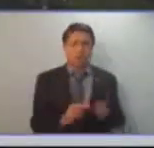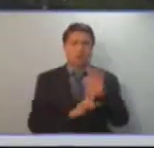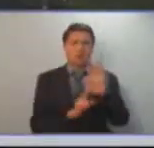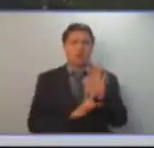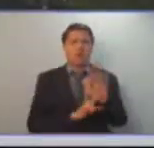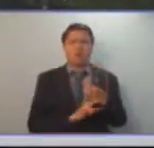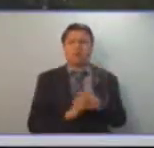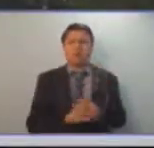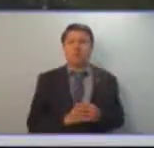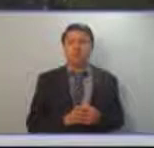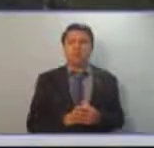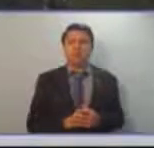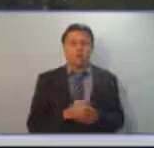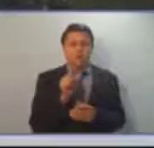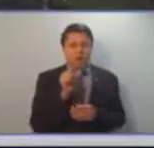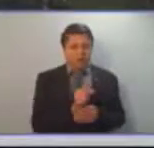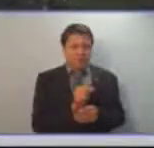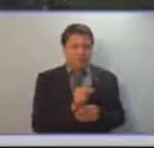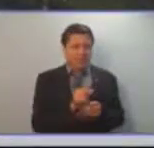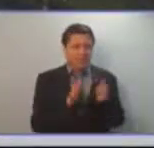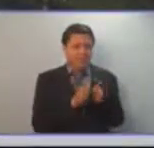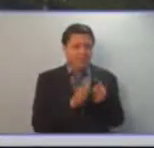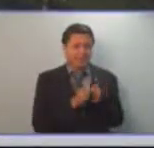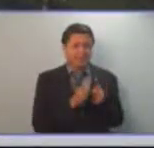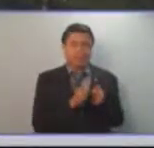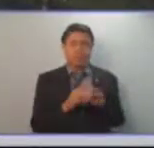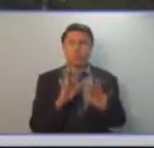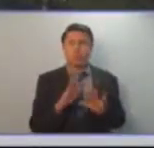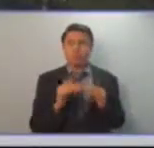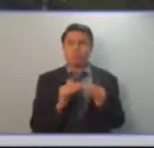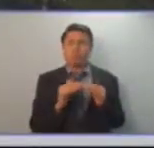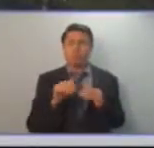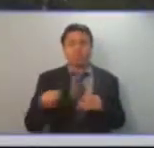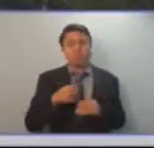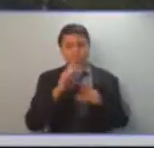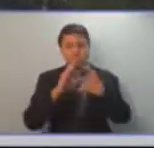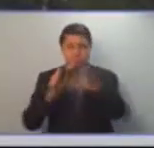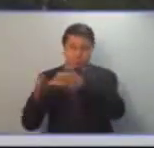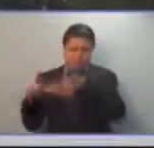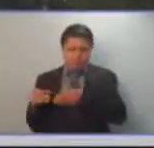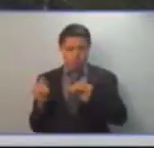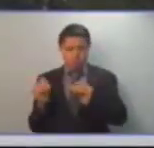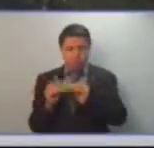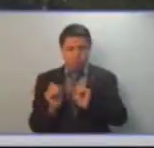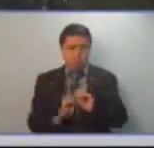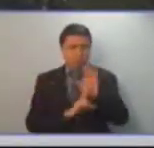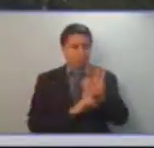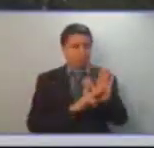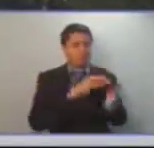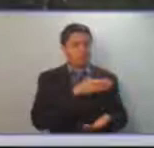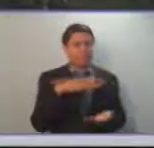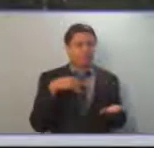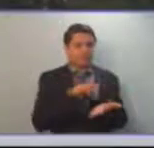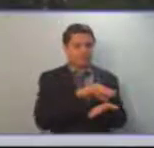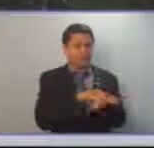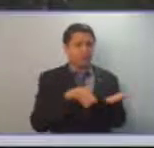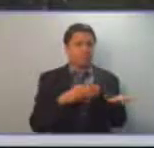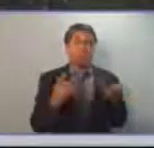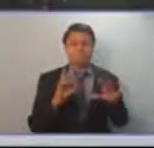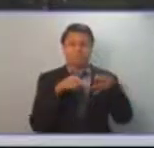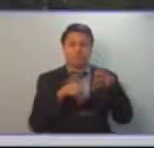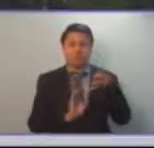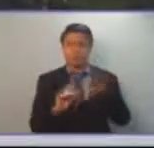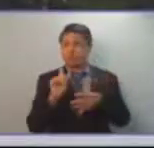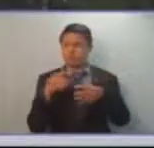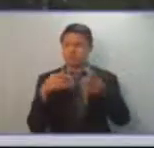de una minoría que fue mayor, sino también del resto. Y esta era una deuda, estaba en la Constitución, pero no